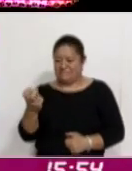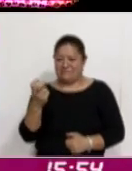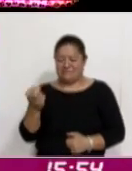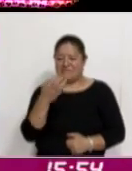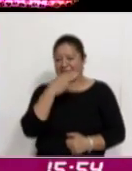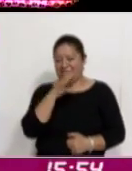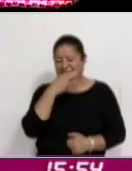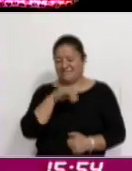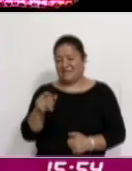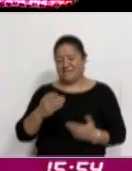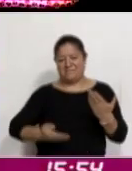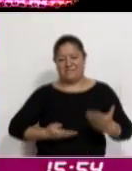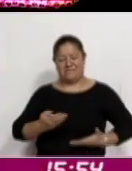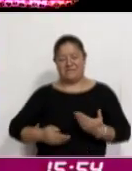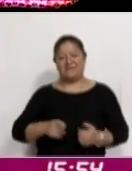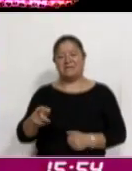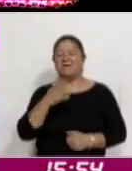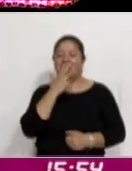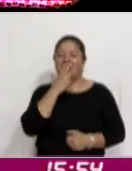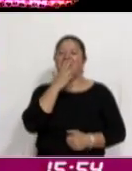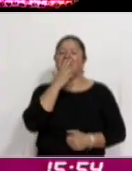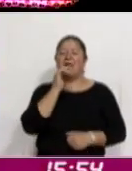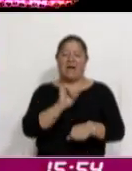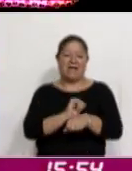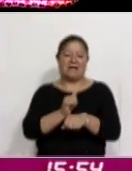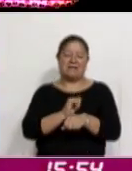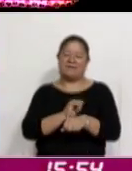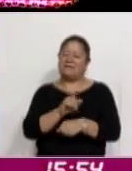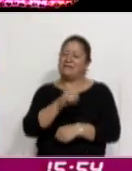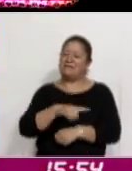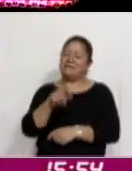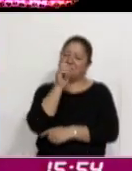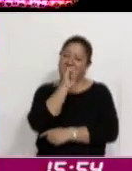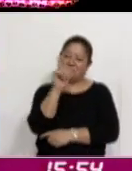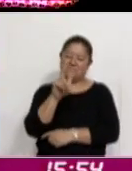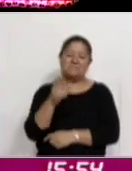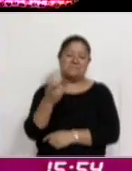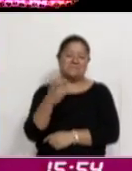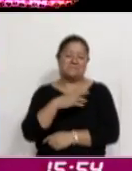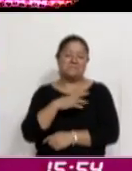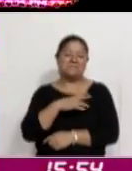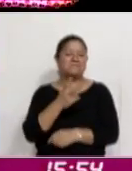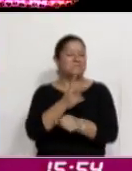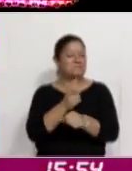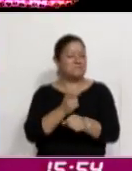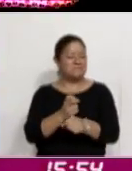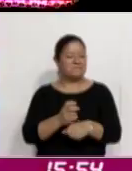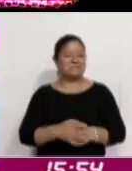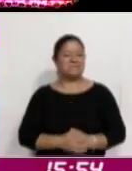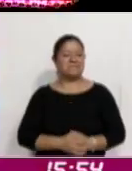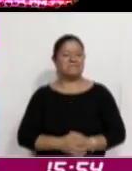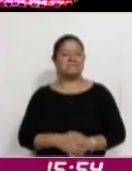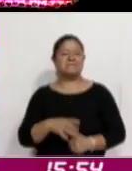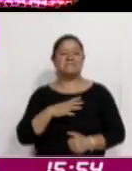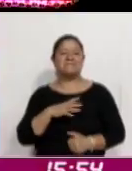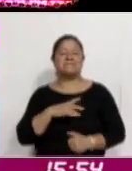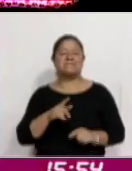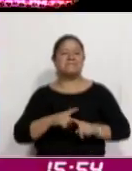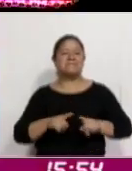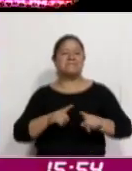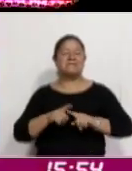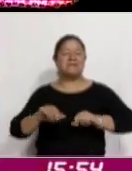gran baile, para disfrutar de sus artistas preferidos. Pues ahí tiene la invitación, le decía, habrá dinámicas,